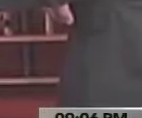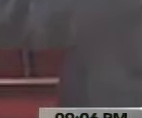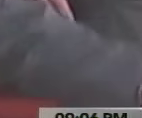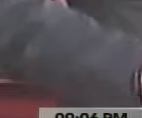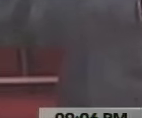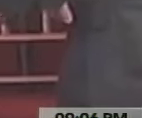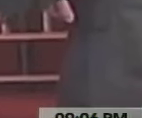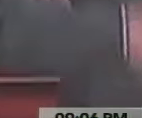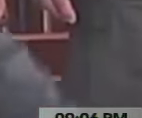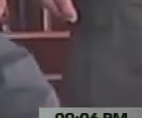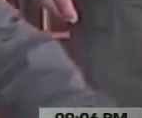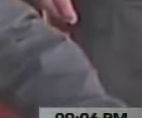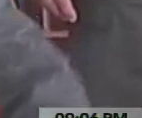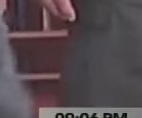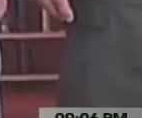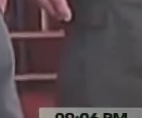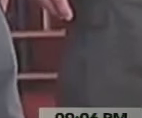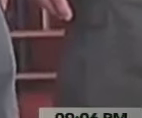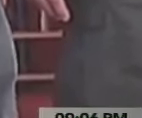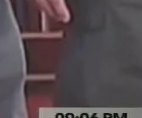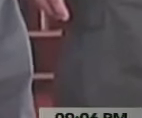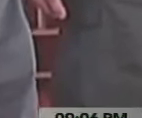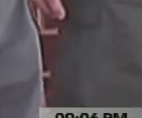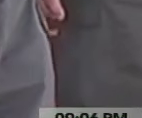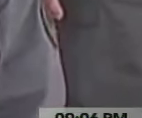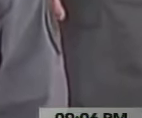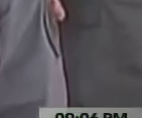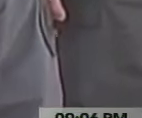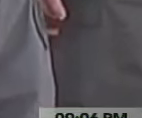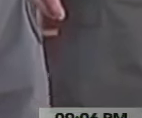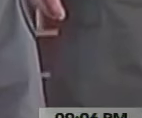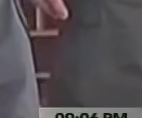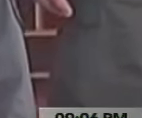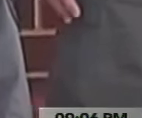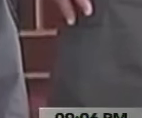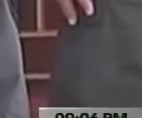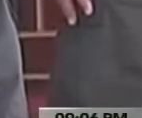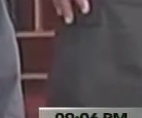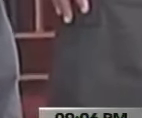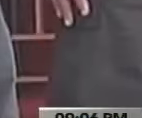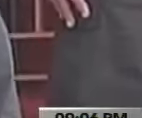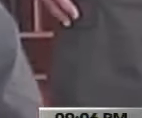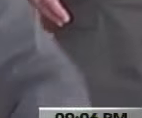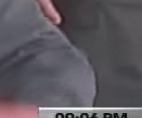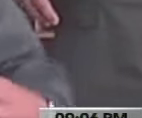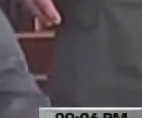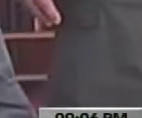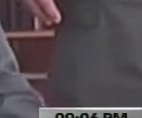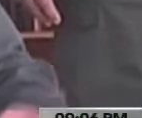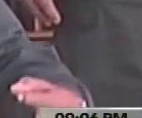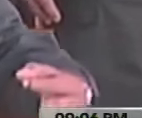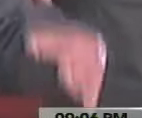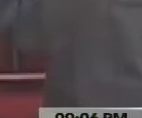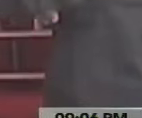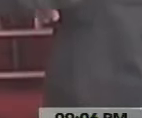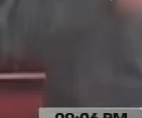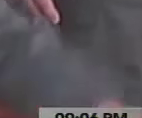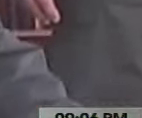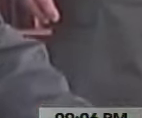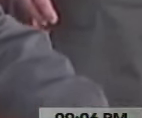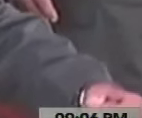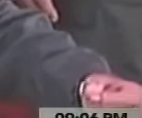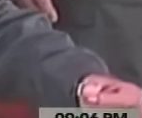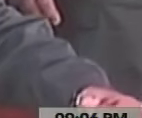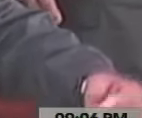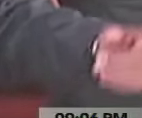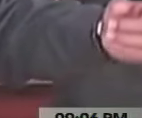de la revolución de independencia, el gran Miranda, el precursor de la revolución en